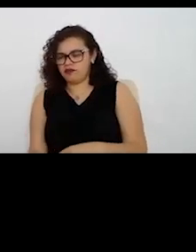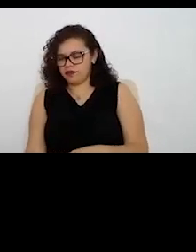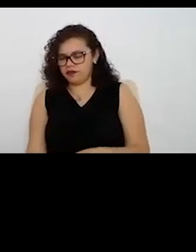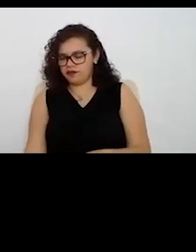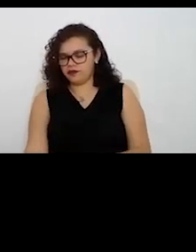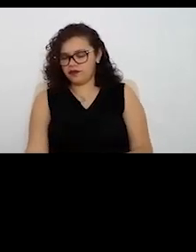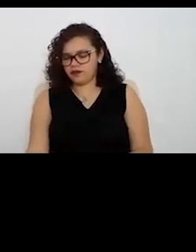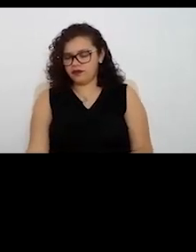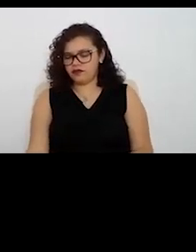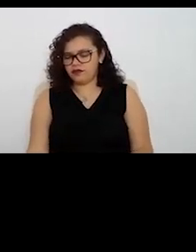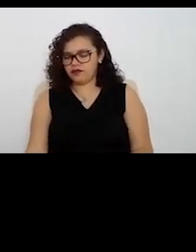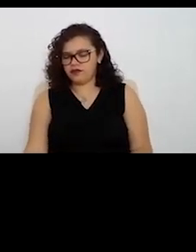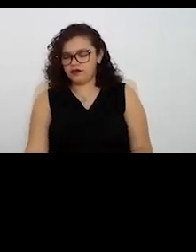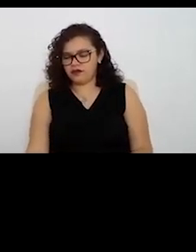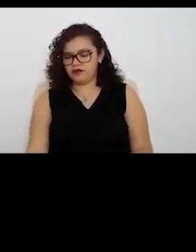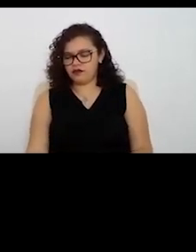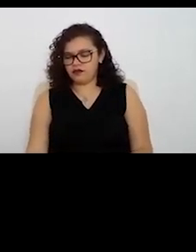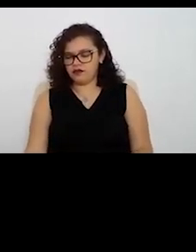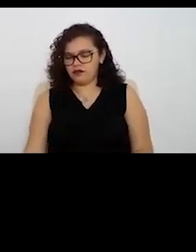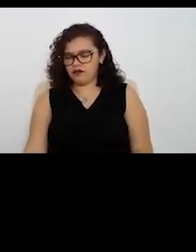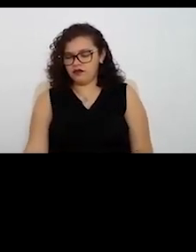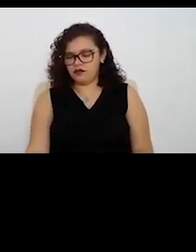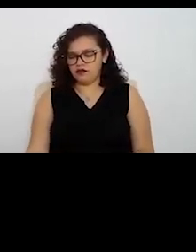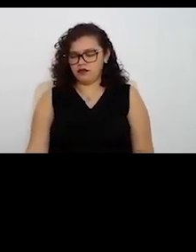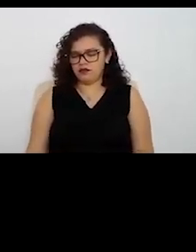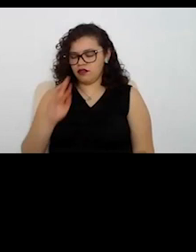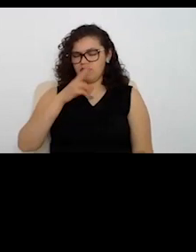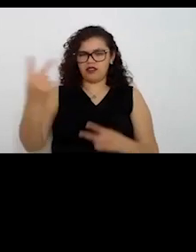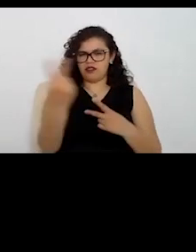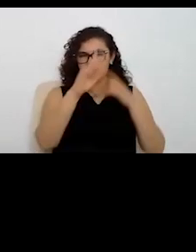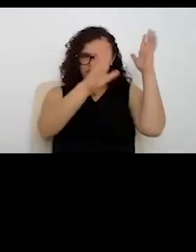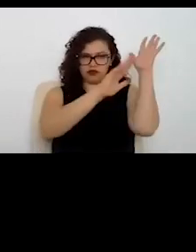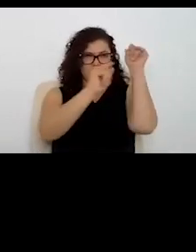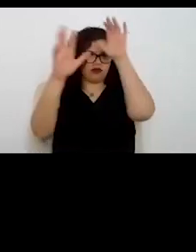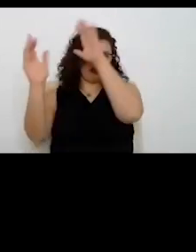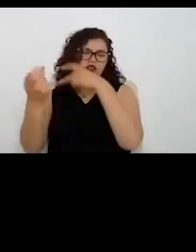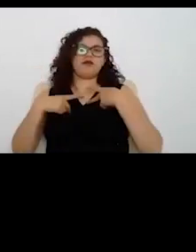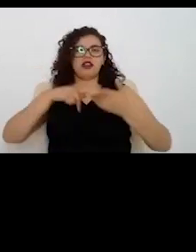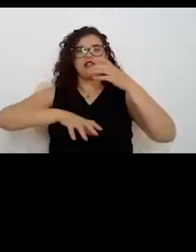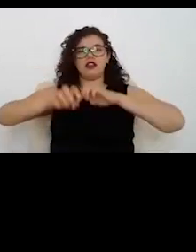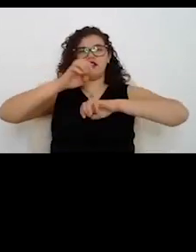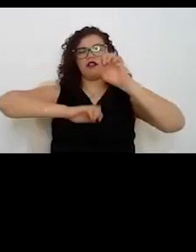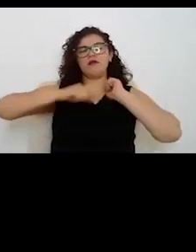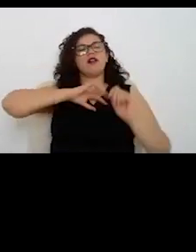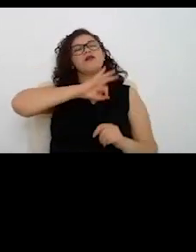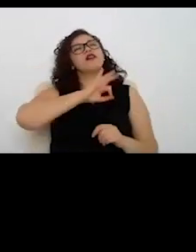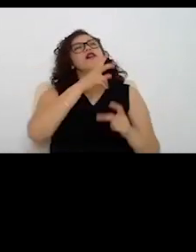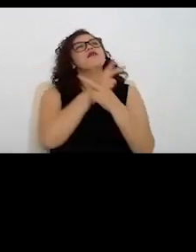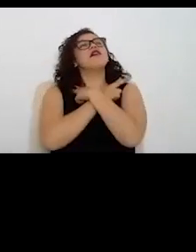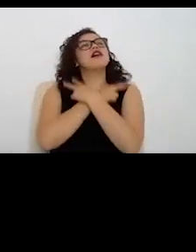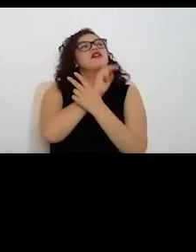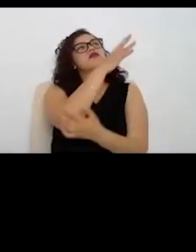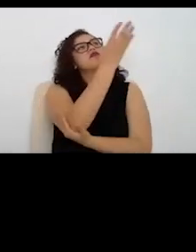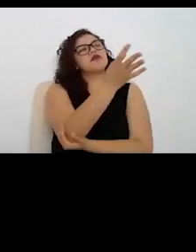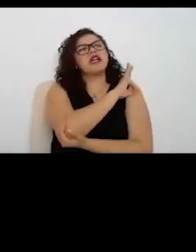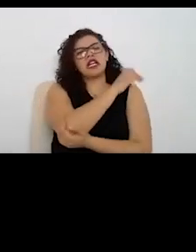ideal es que sí sea entre las dos partes. El empleado puede llegar y solicitar el periodo vacacional en el momento